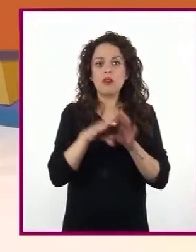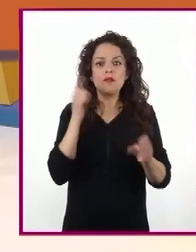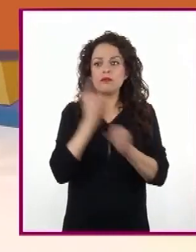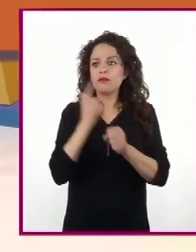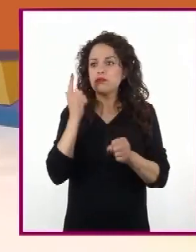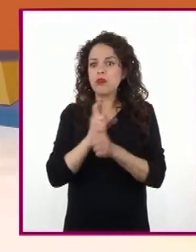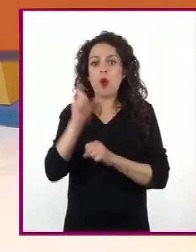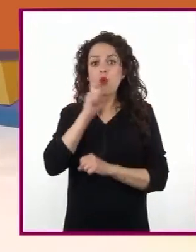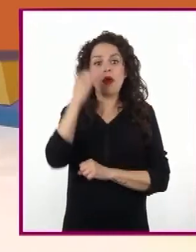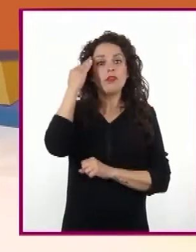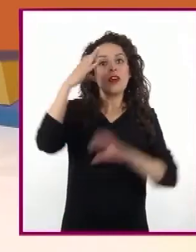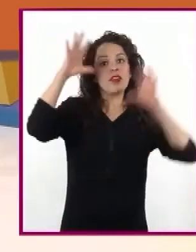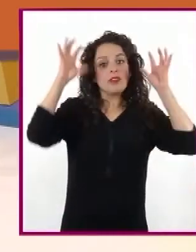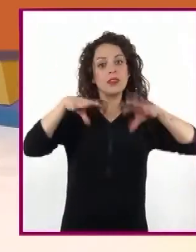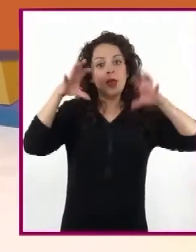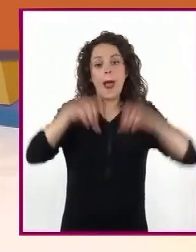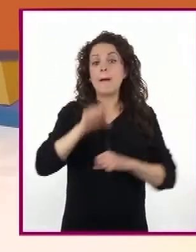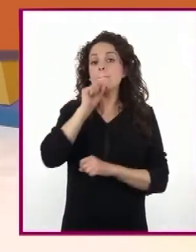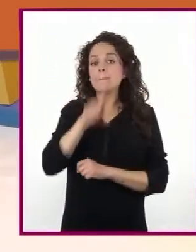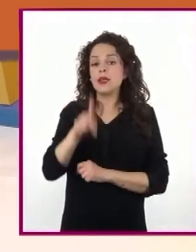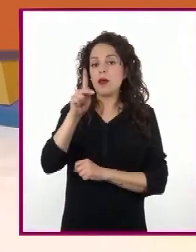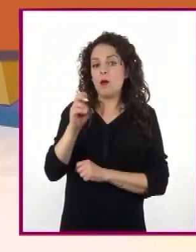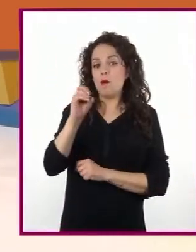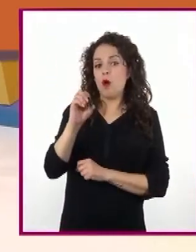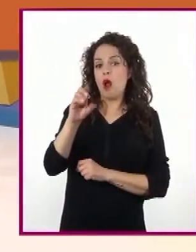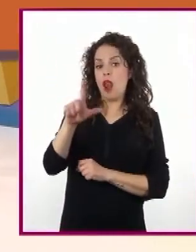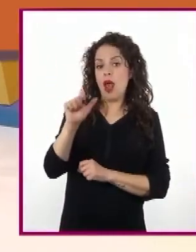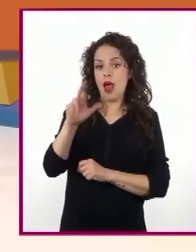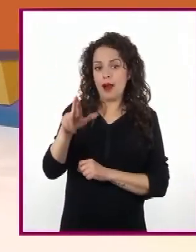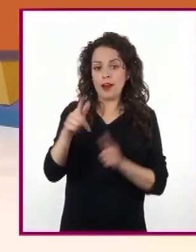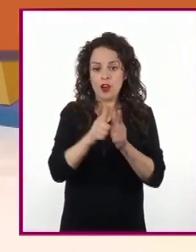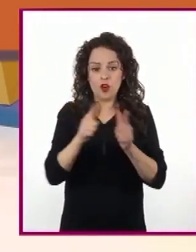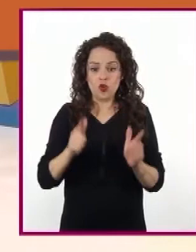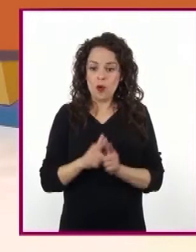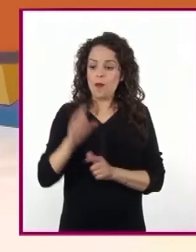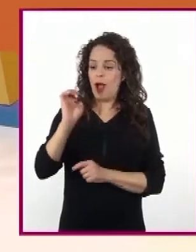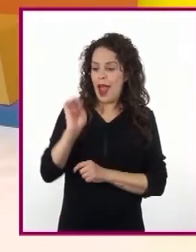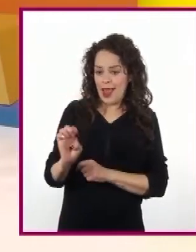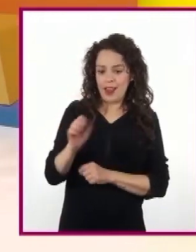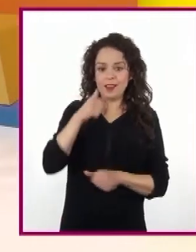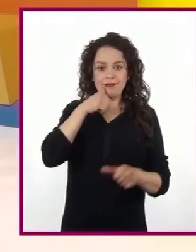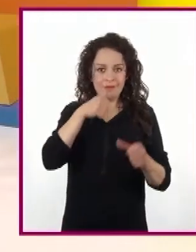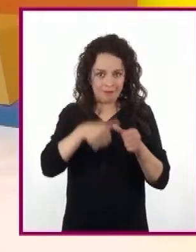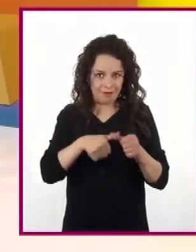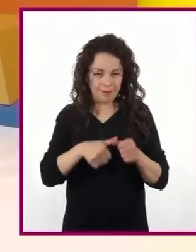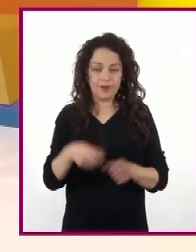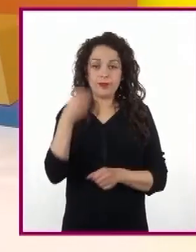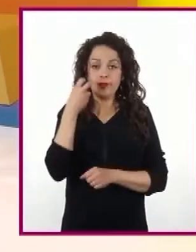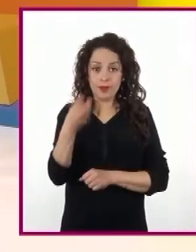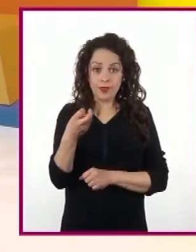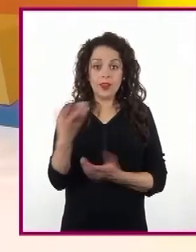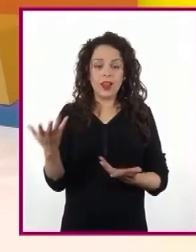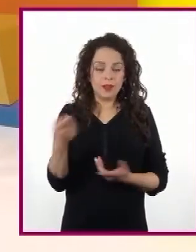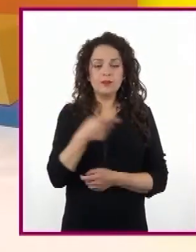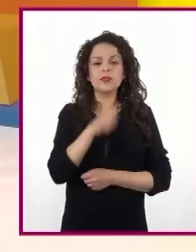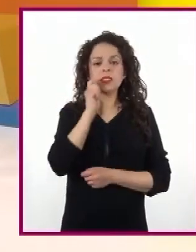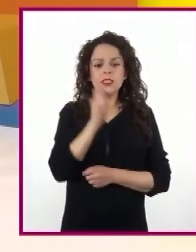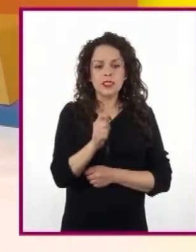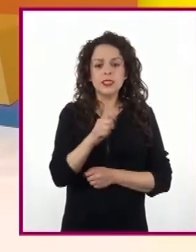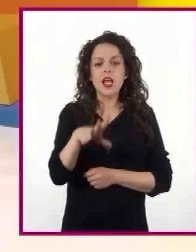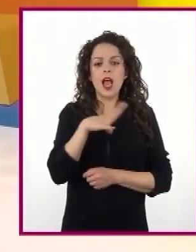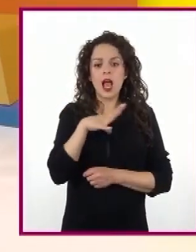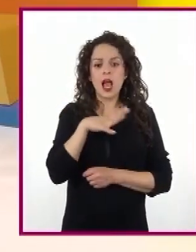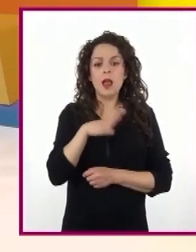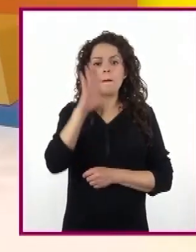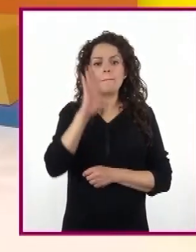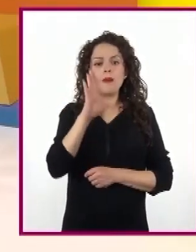de lluvias, igual que en los climas polares, los del grupo E. La poca precipitación se presenta en forma